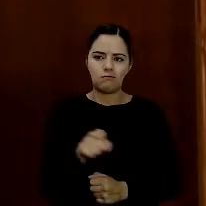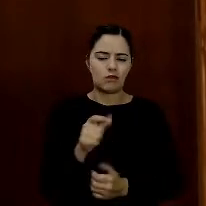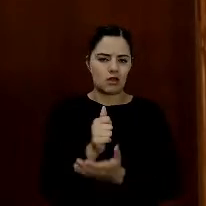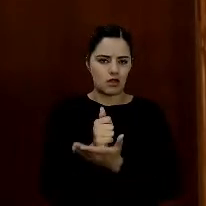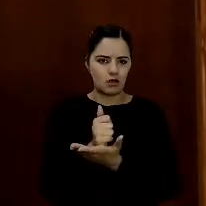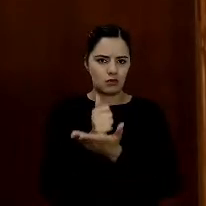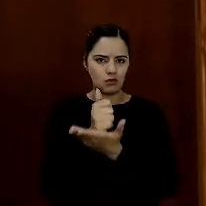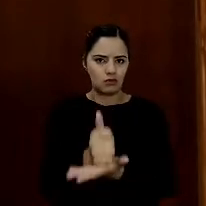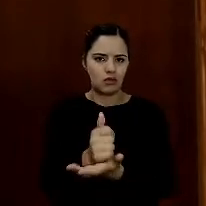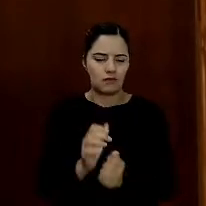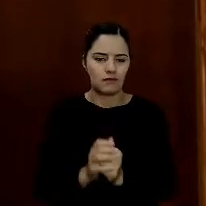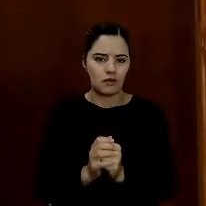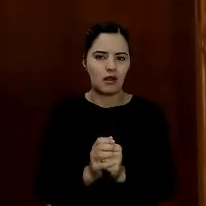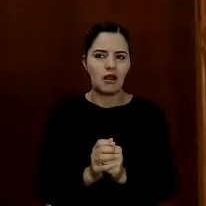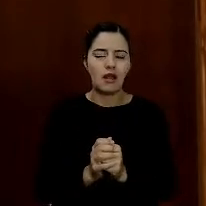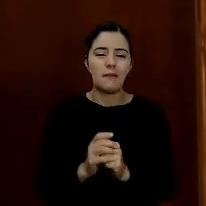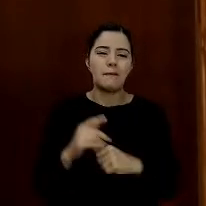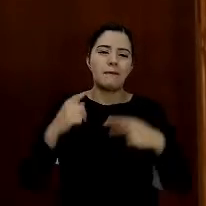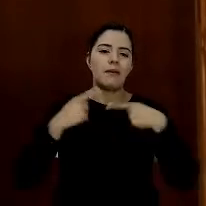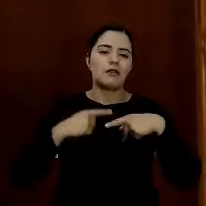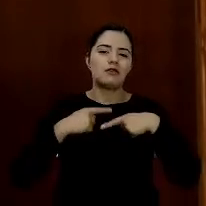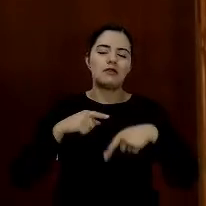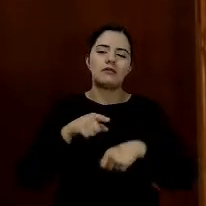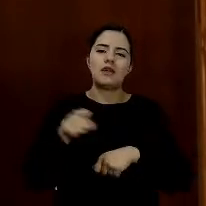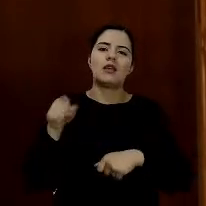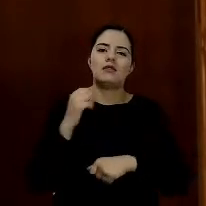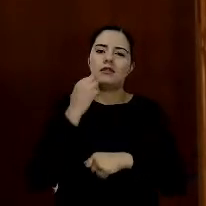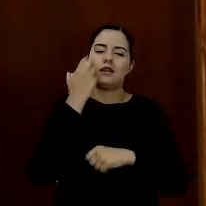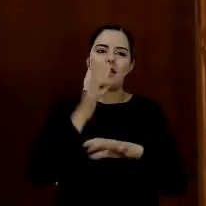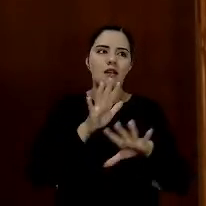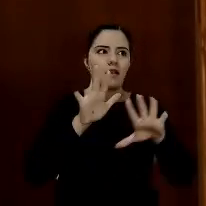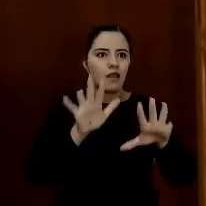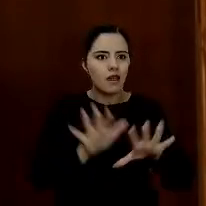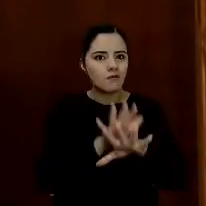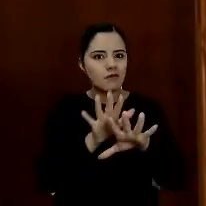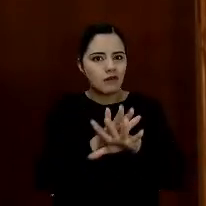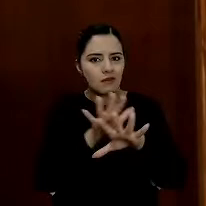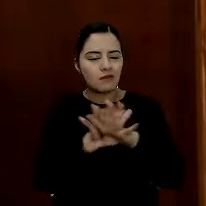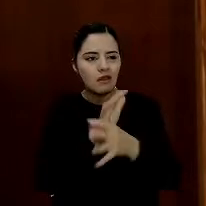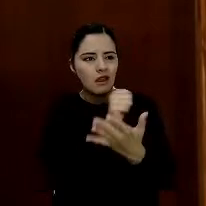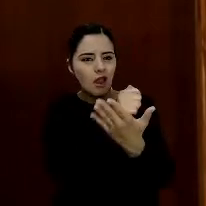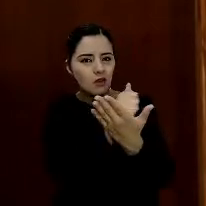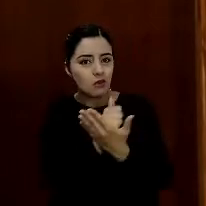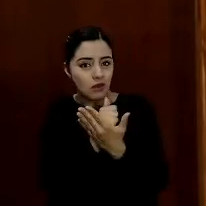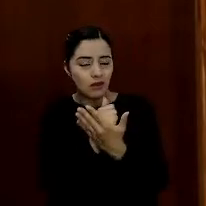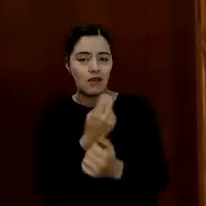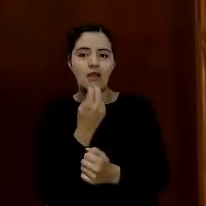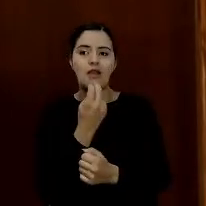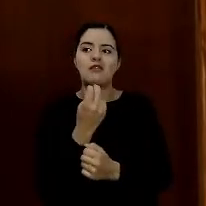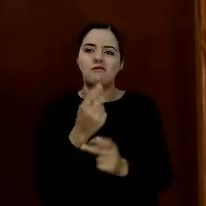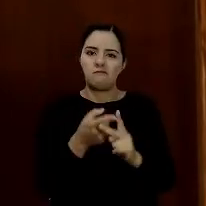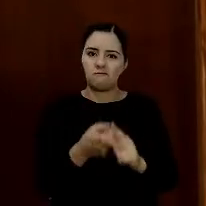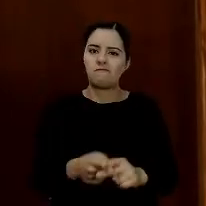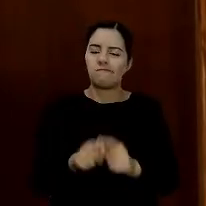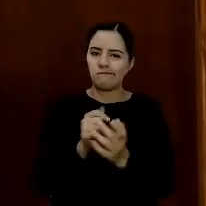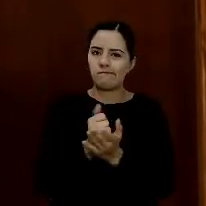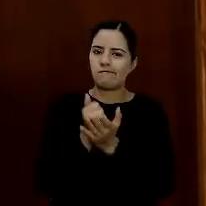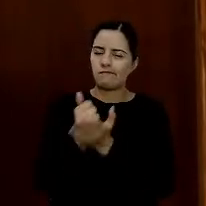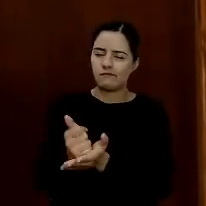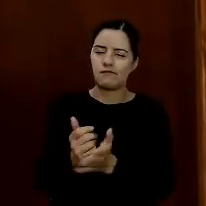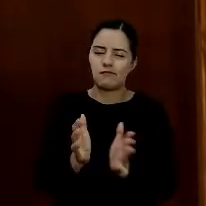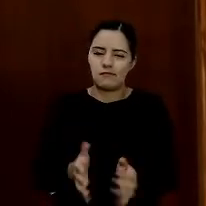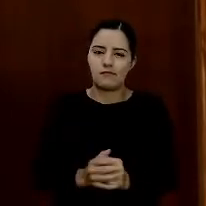los cambios que demanda la población de nuestro Estado de México y de nuestro país. Por lo antes